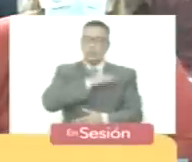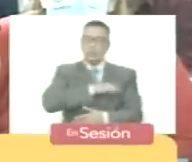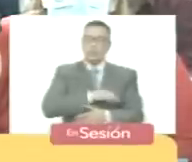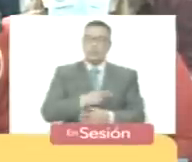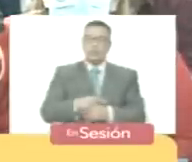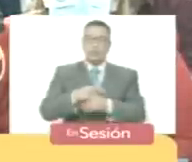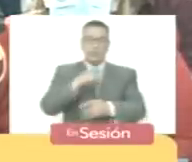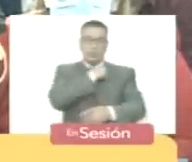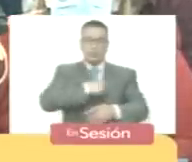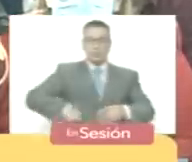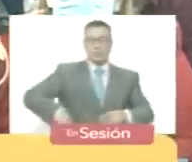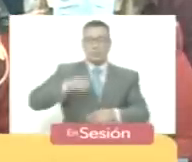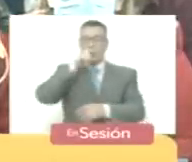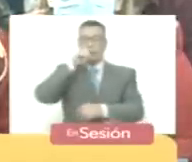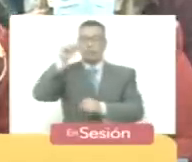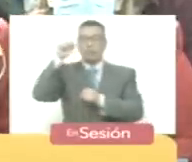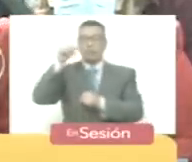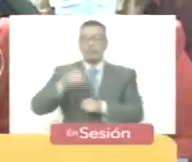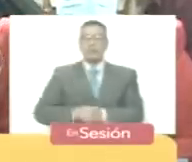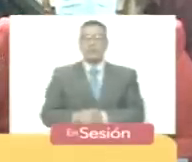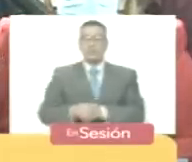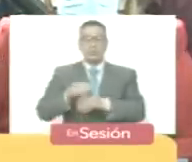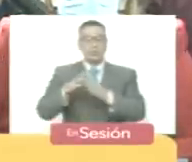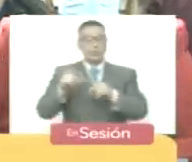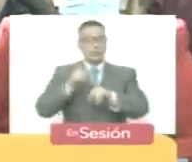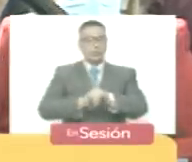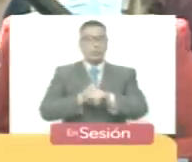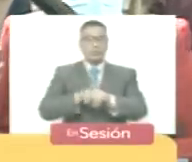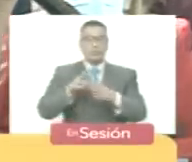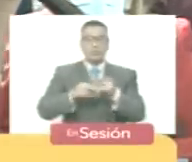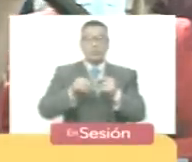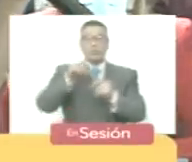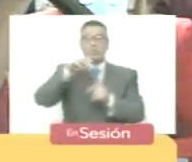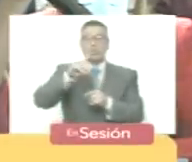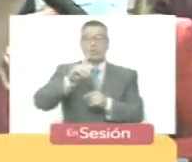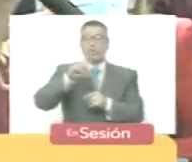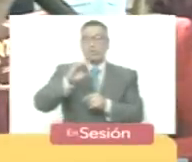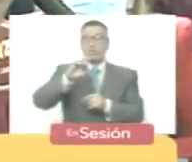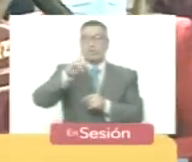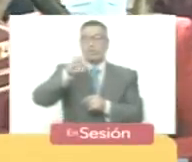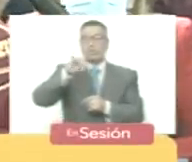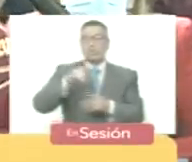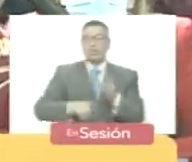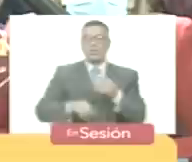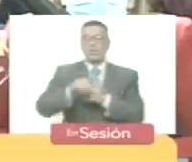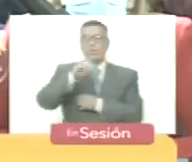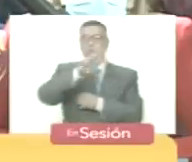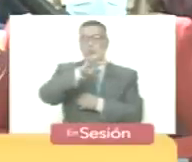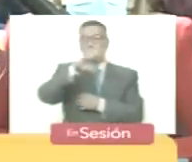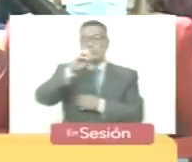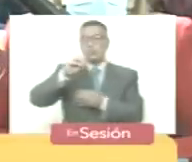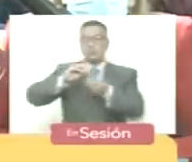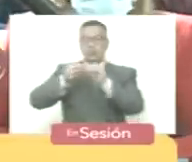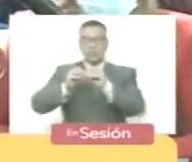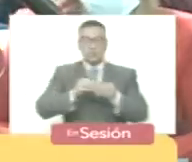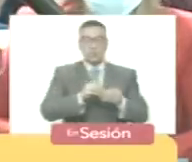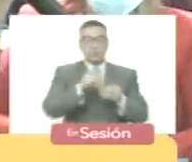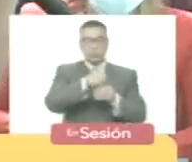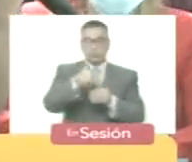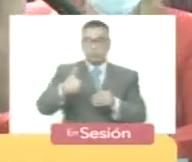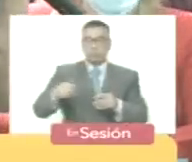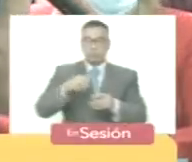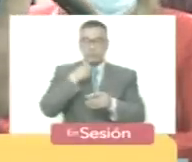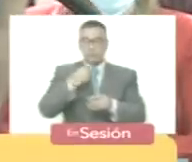al presidente Nicolás Maduro de la situación de los CDI, y recuperó más de 400 módulos octagonales porque había el